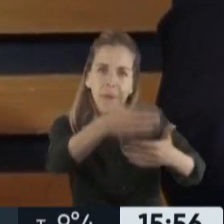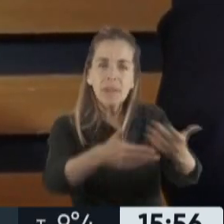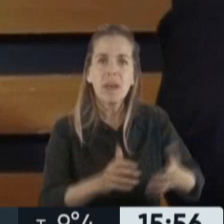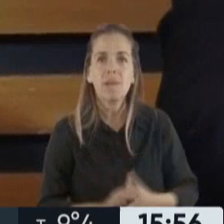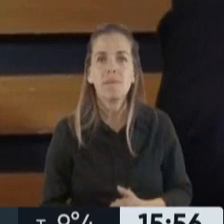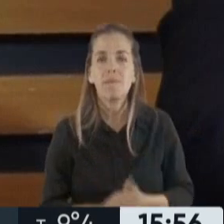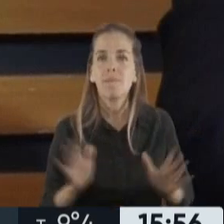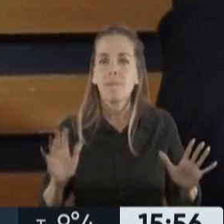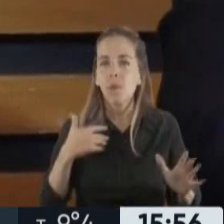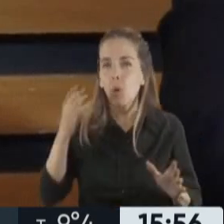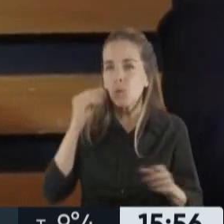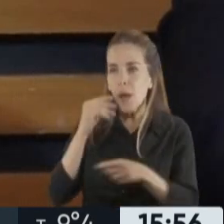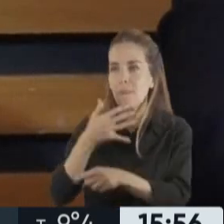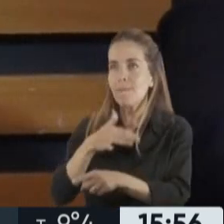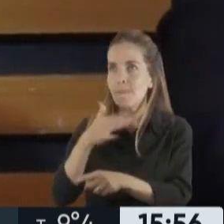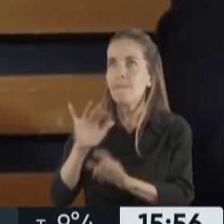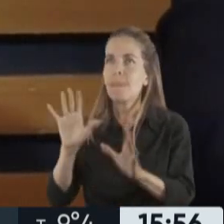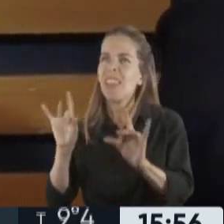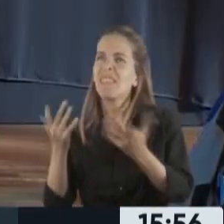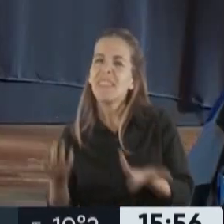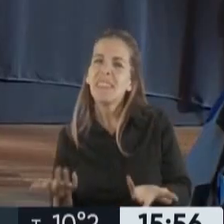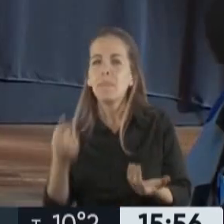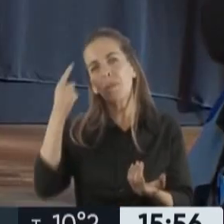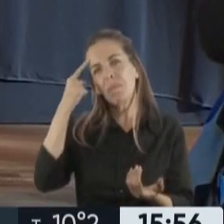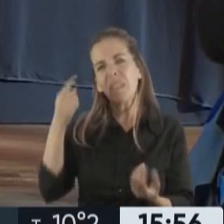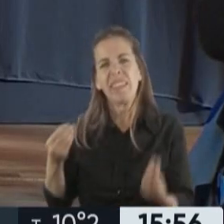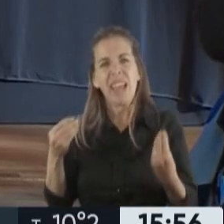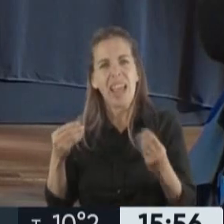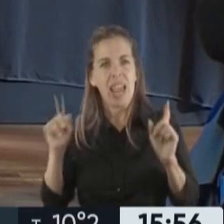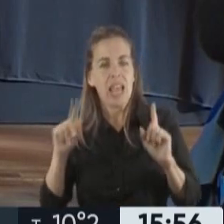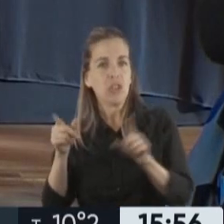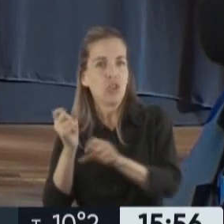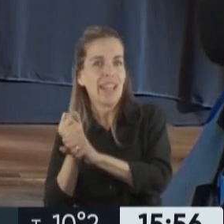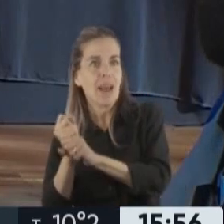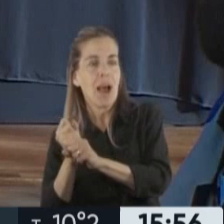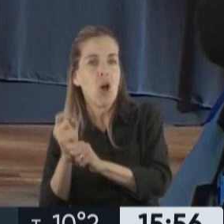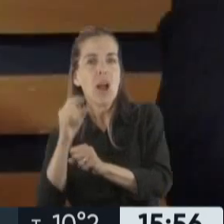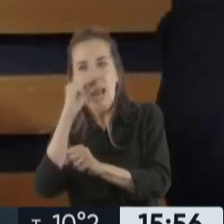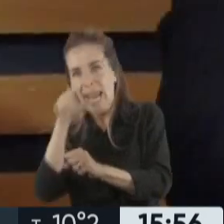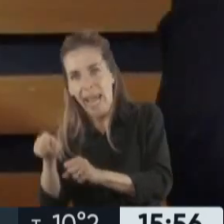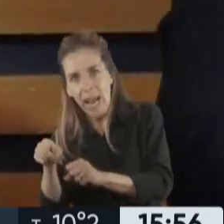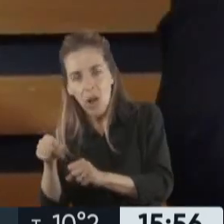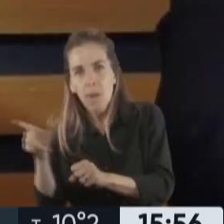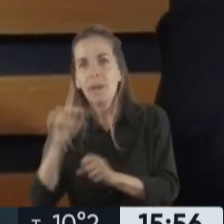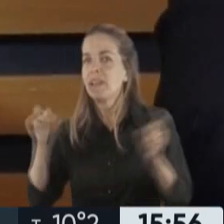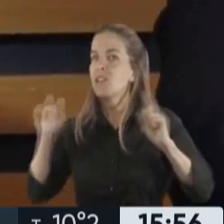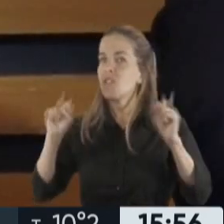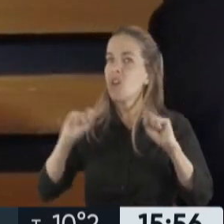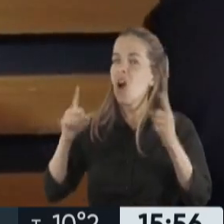Y me costaba entenderlo, porque yo decía, bueno, pero eso es la economía informal. No, no es la economía informal, es otra